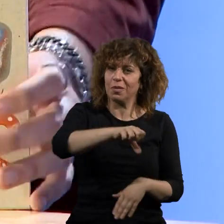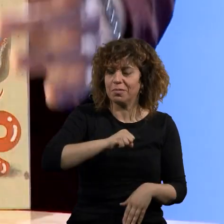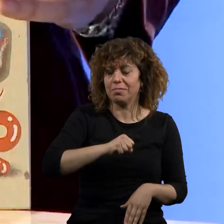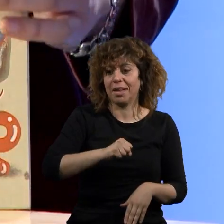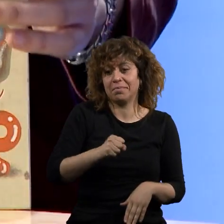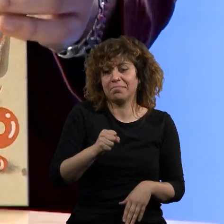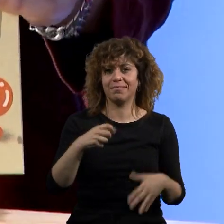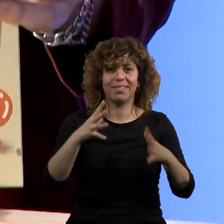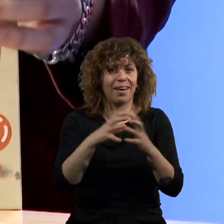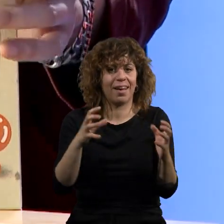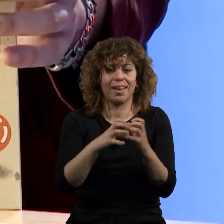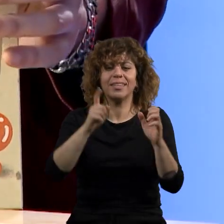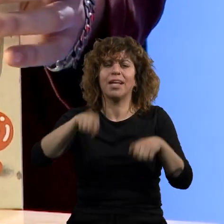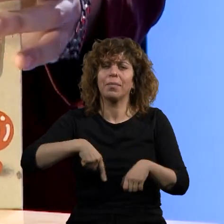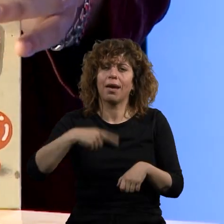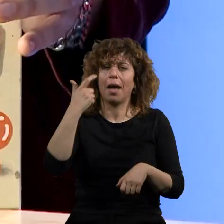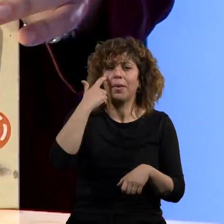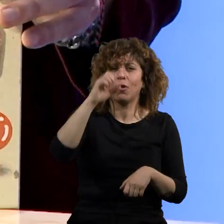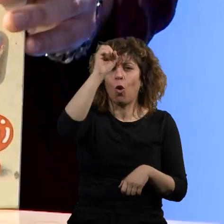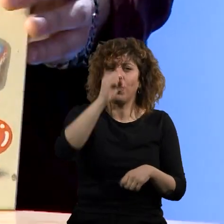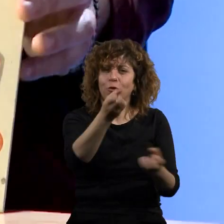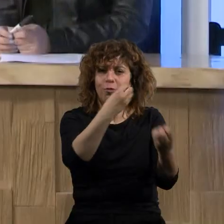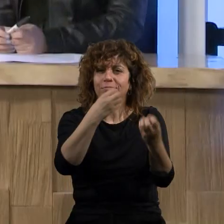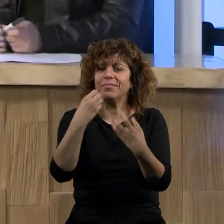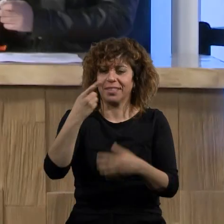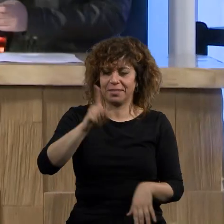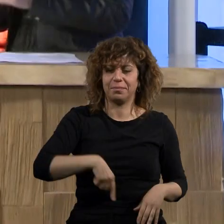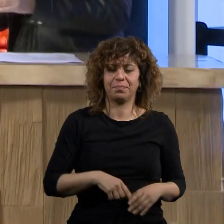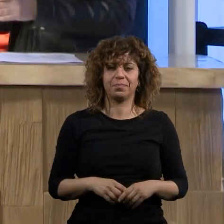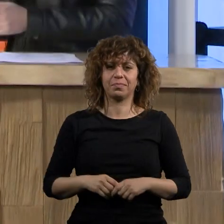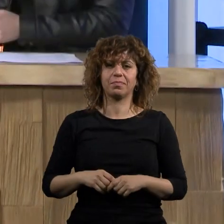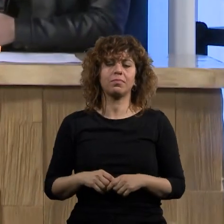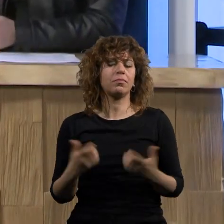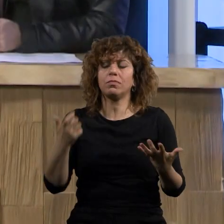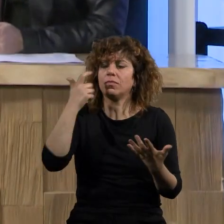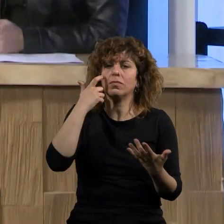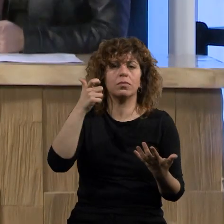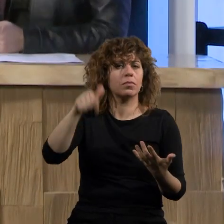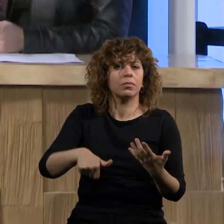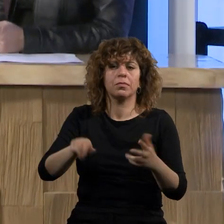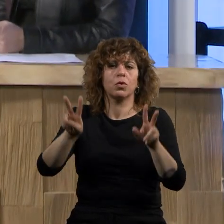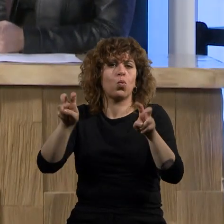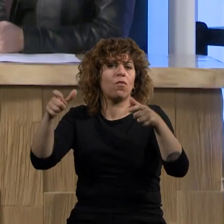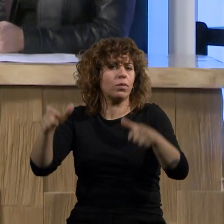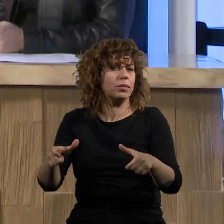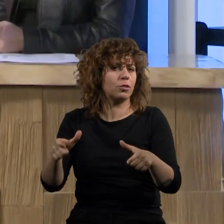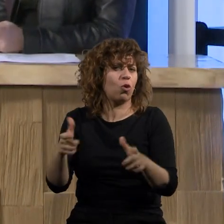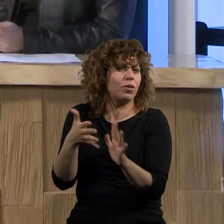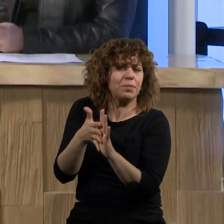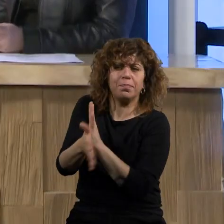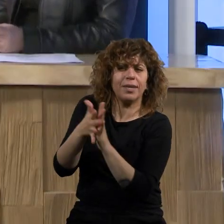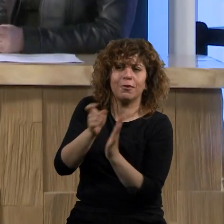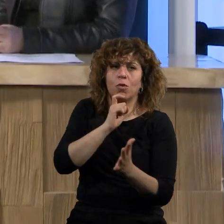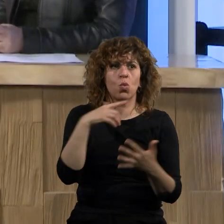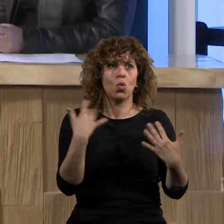que, bueno, y recibir también las opiniones de la gente que lo tenga. Bueno, ¿cómo definiríais un poco este nuevo disco? Buah, es